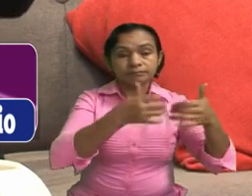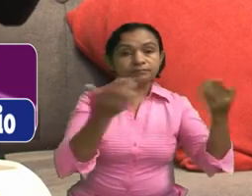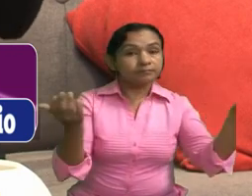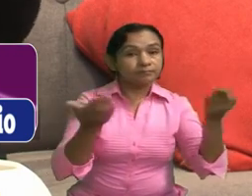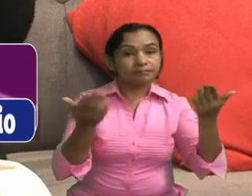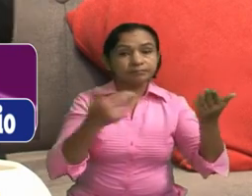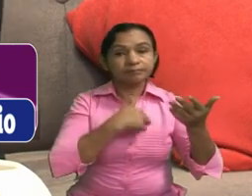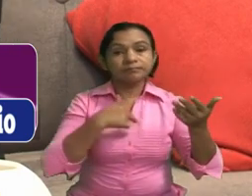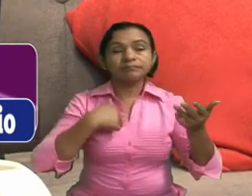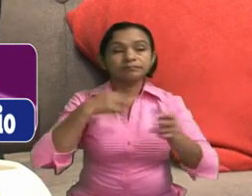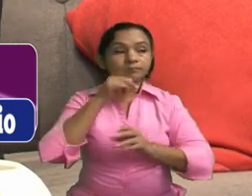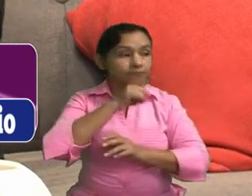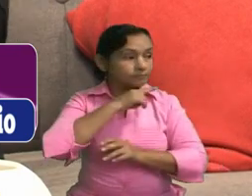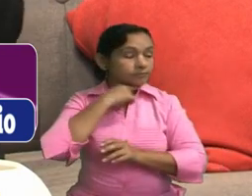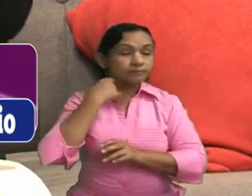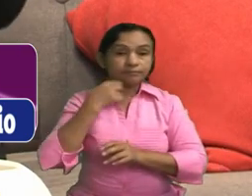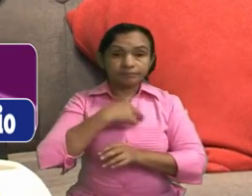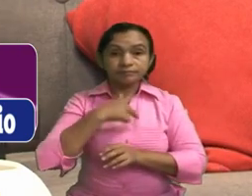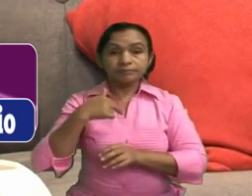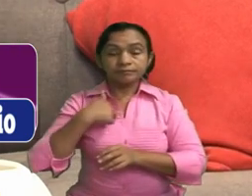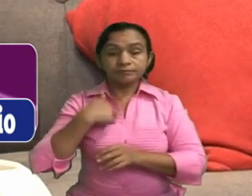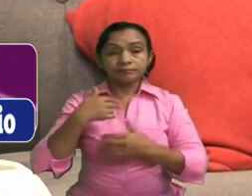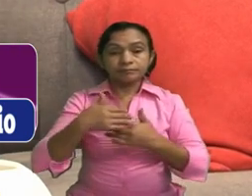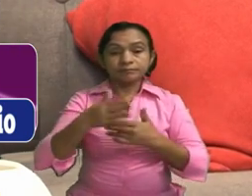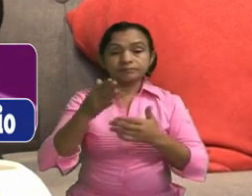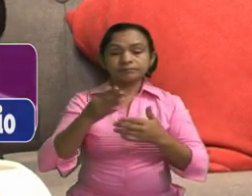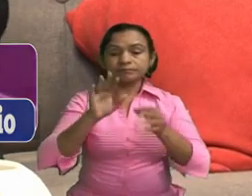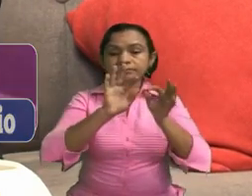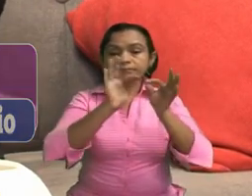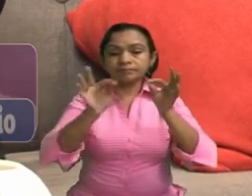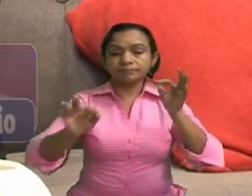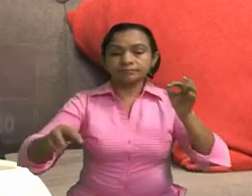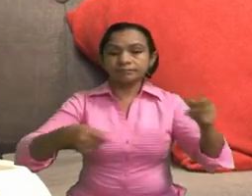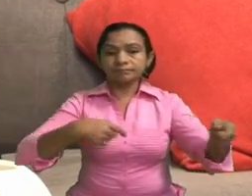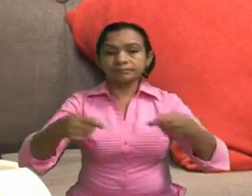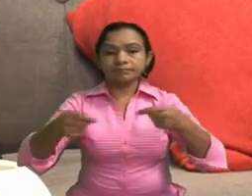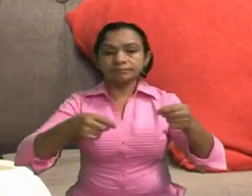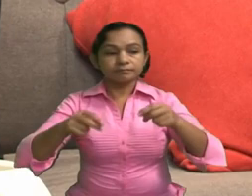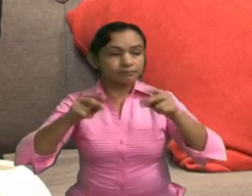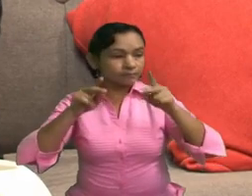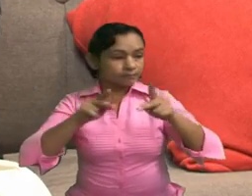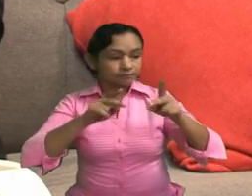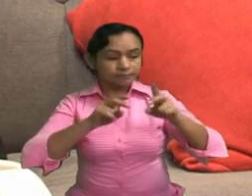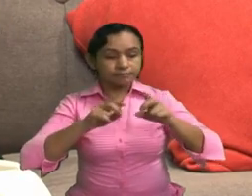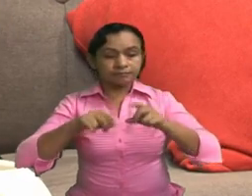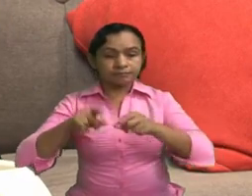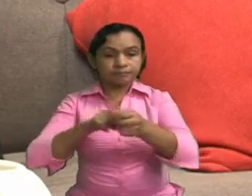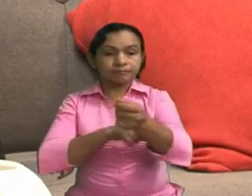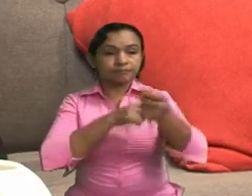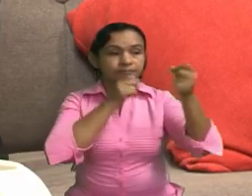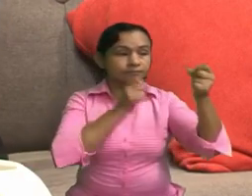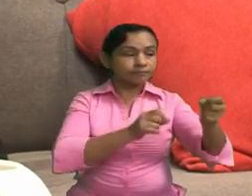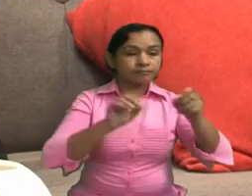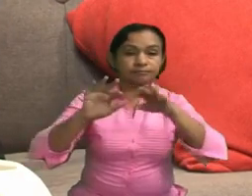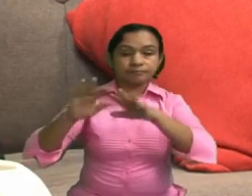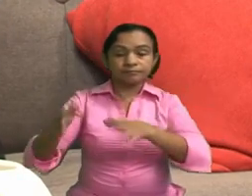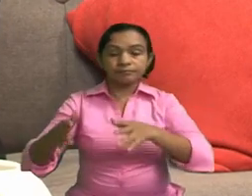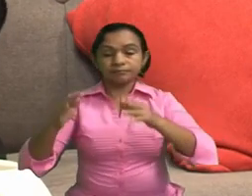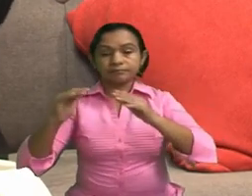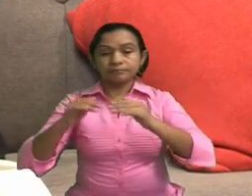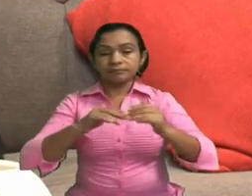Es una realidad. Cuando vas a las ferias, miras ahí a nuestros hermanos